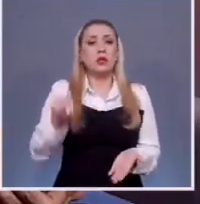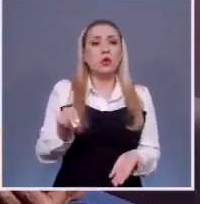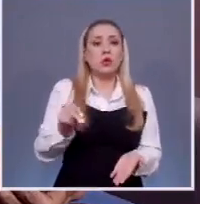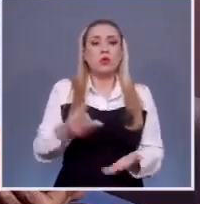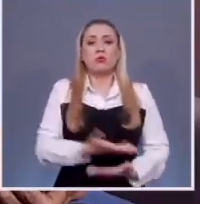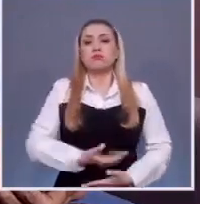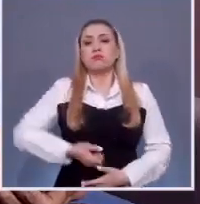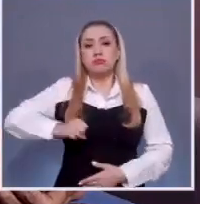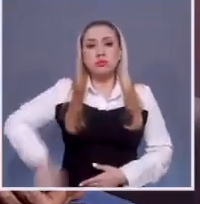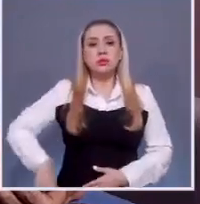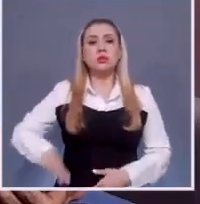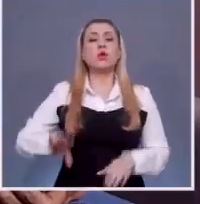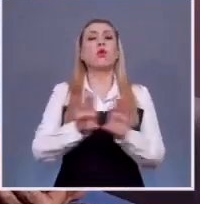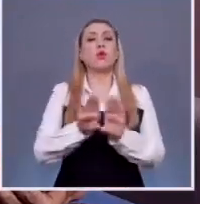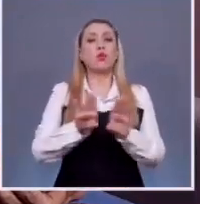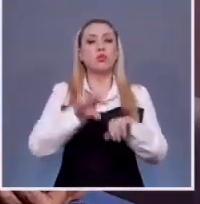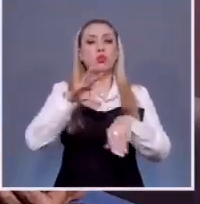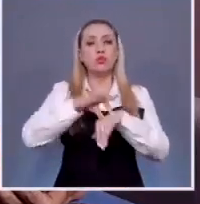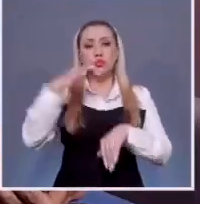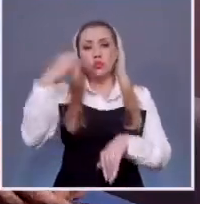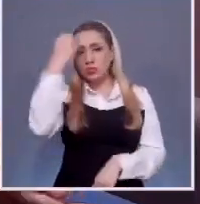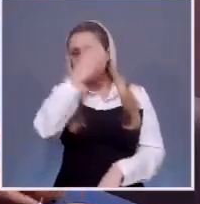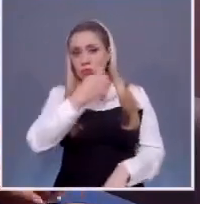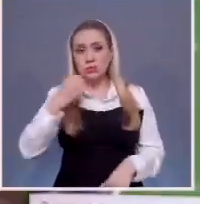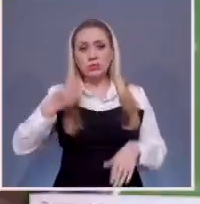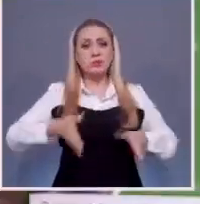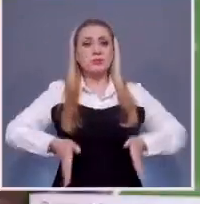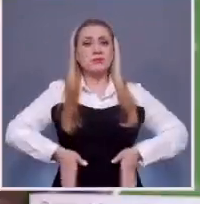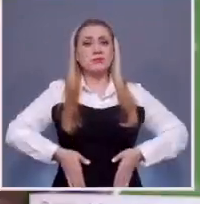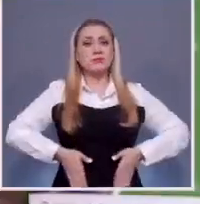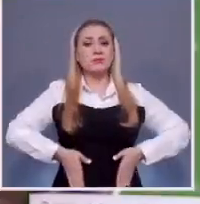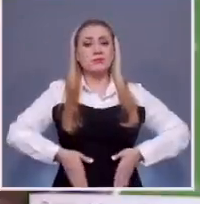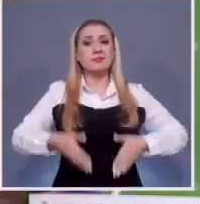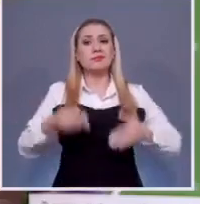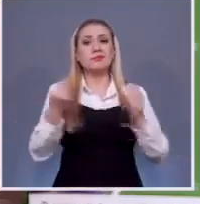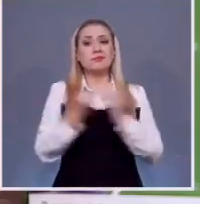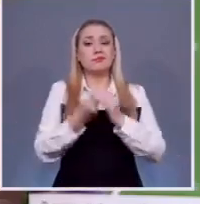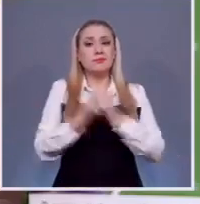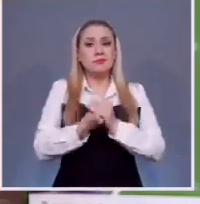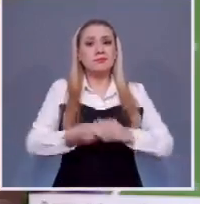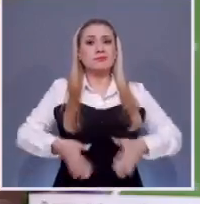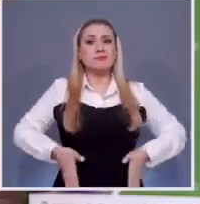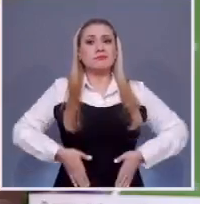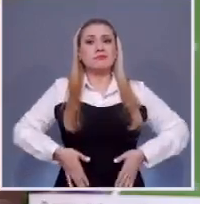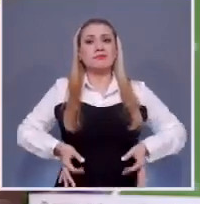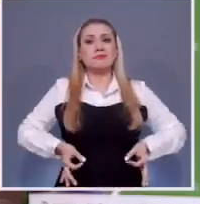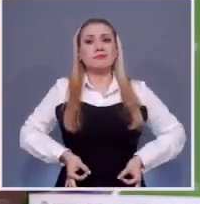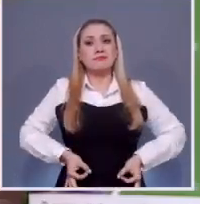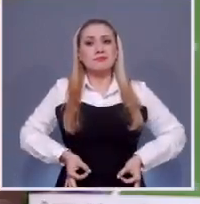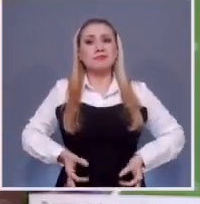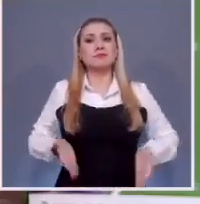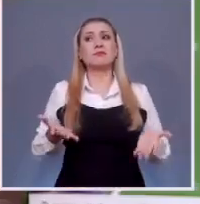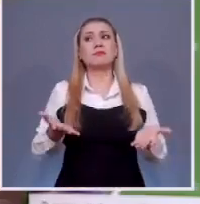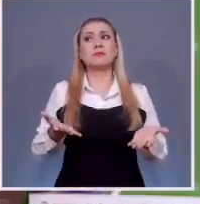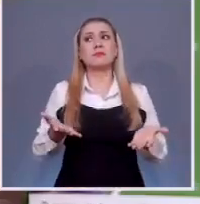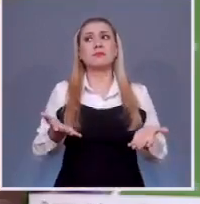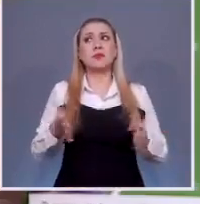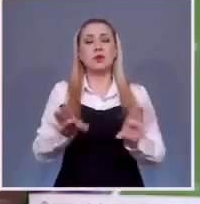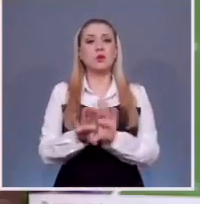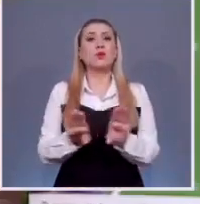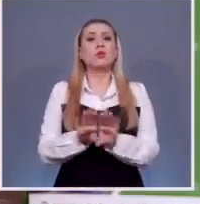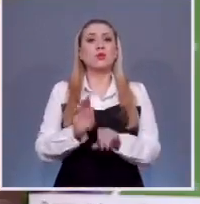ginecológica, todos este tipo de aspectos, ¿no? Pero creo que un gran foco rojo es cuando te dicen qué se tiene que hacer, ¿no? Y ni siquiera se